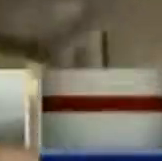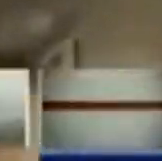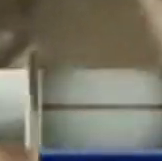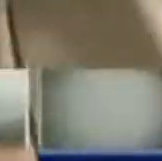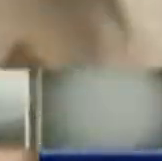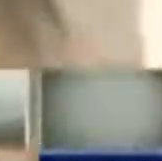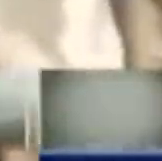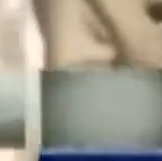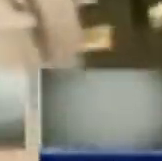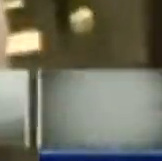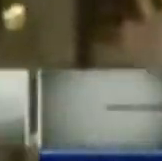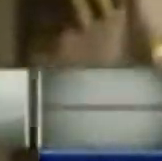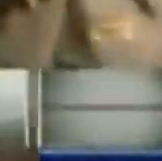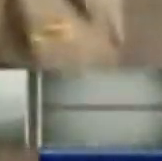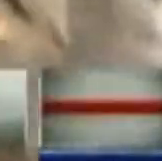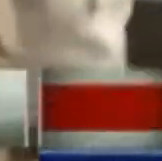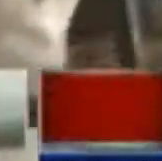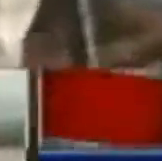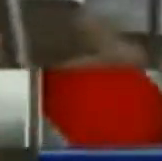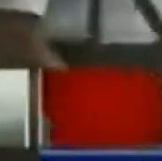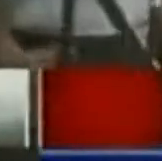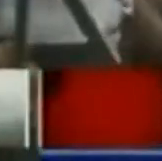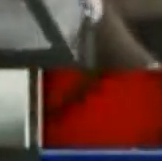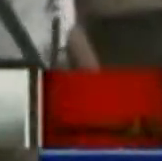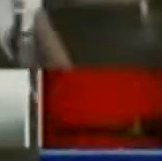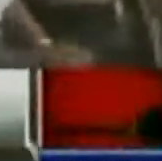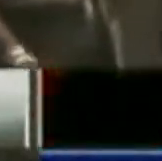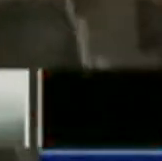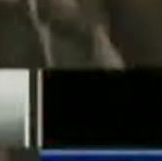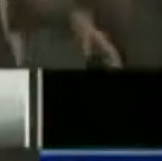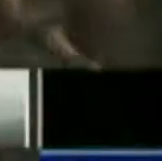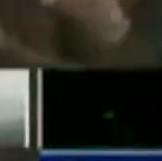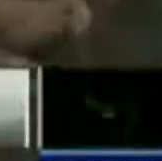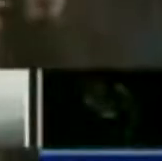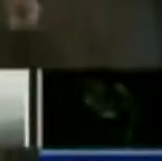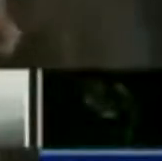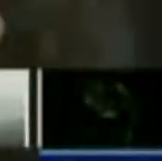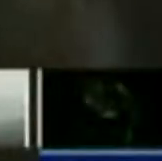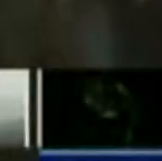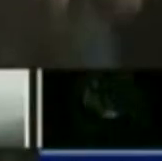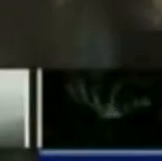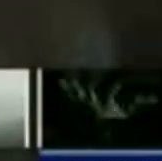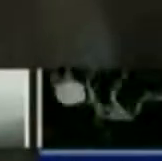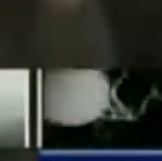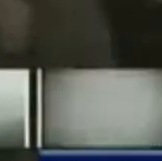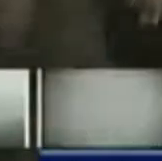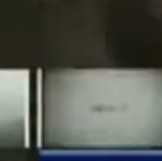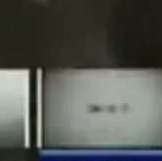y calor la bendito No tiene comparación